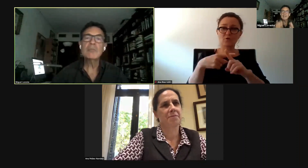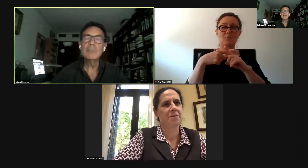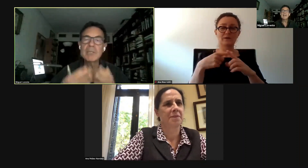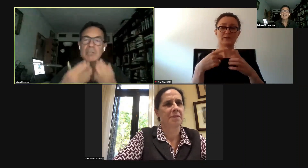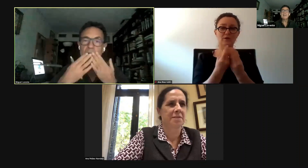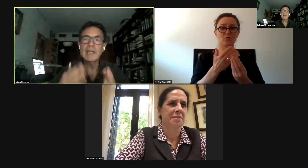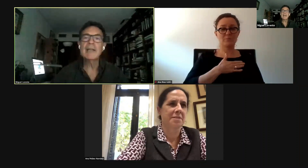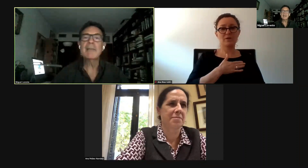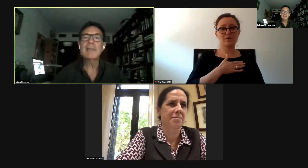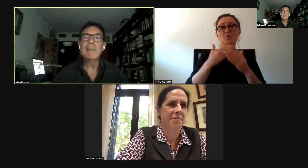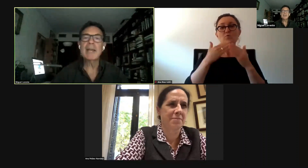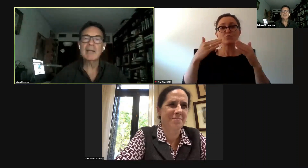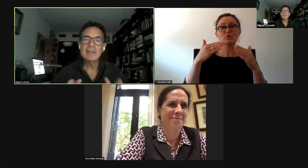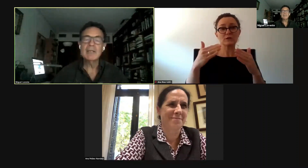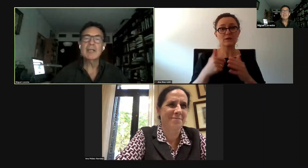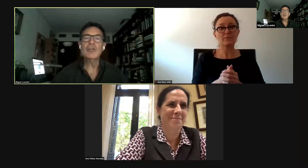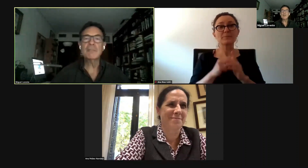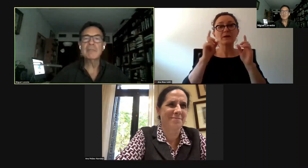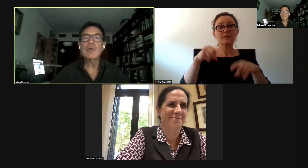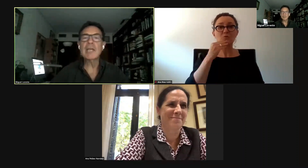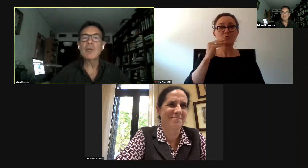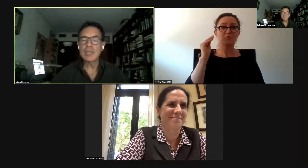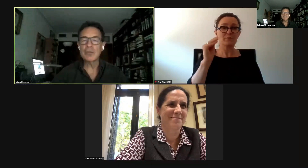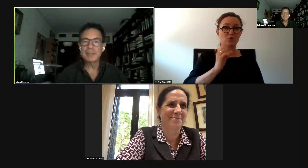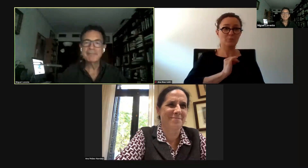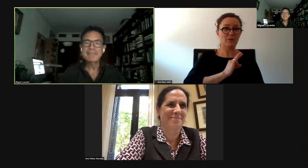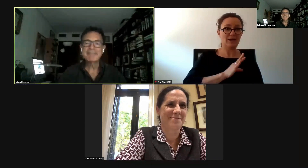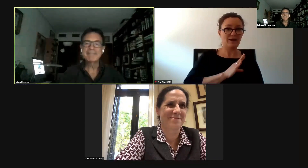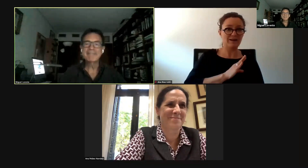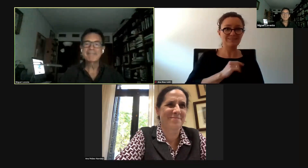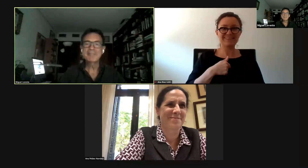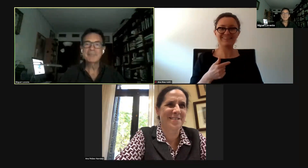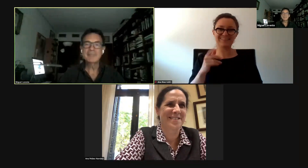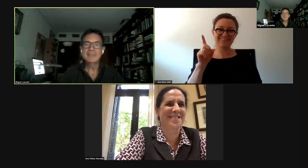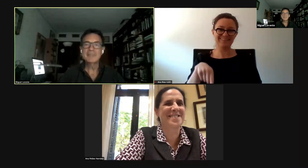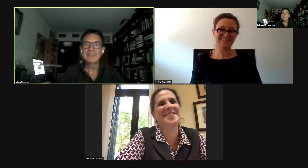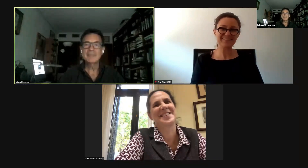Muchas gracias. Y un beso muy grande también para Ana, que yo sigo aquí escuchándote.